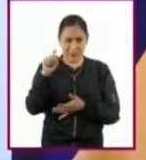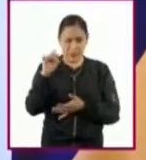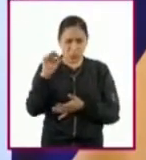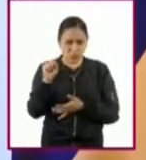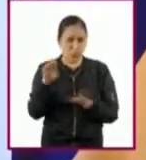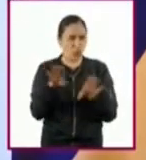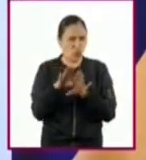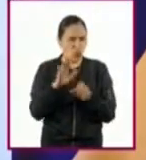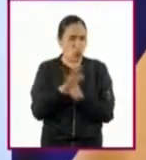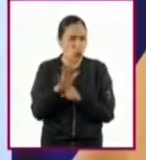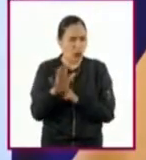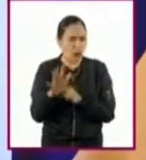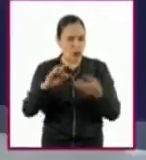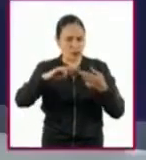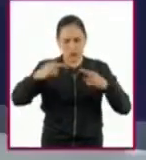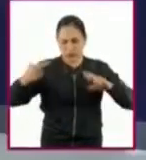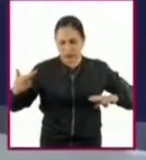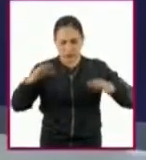¿Cómo se relacionan entre ellos?